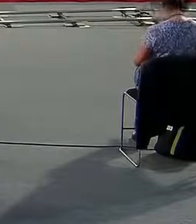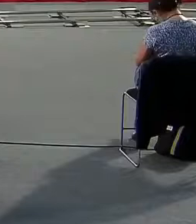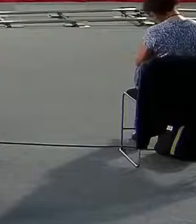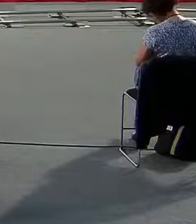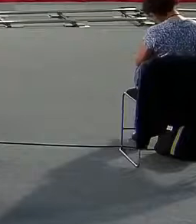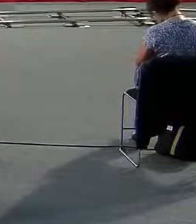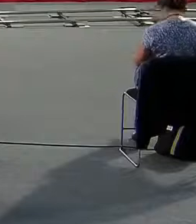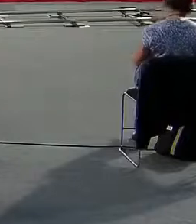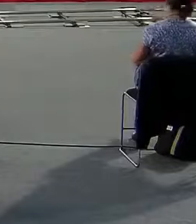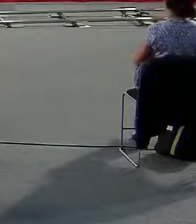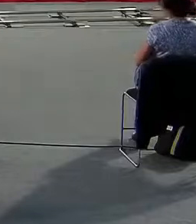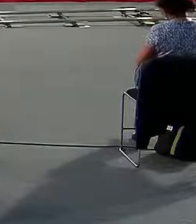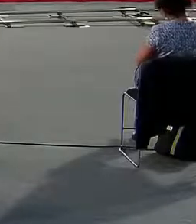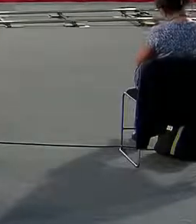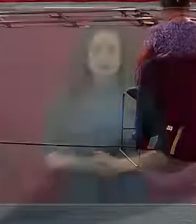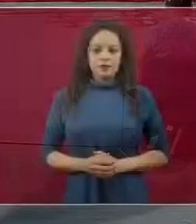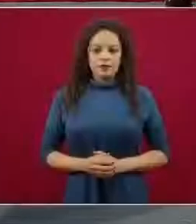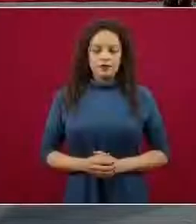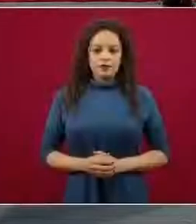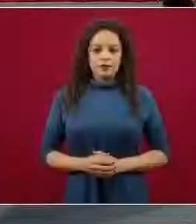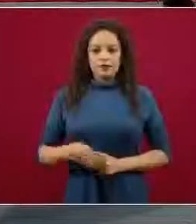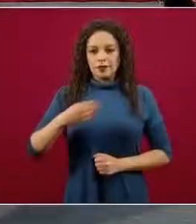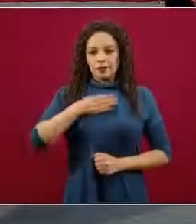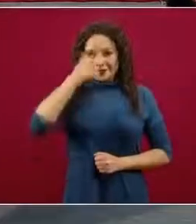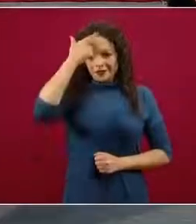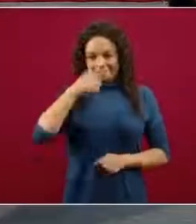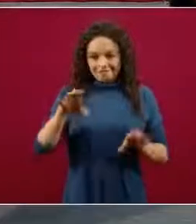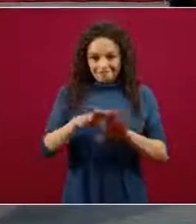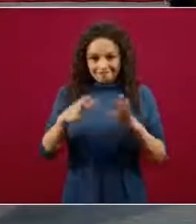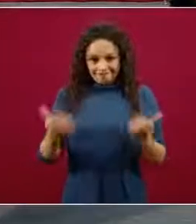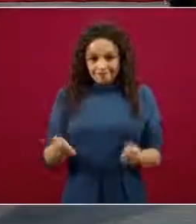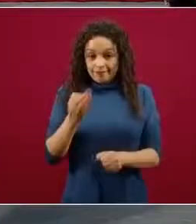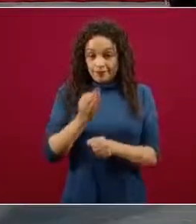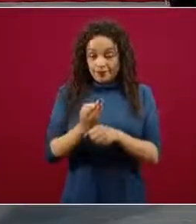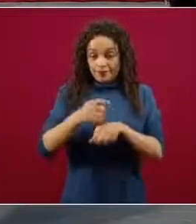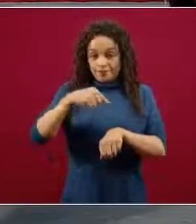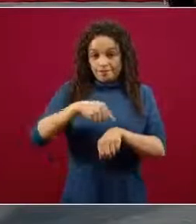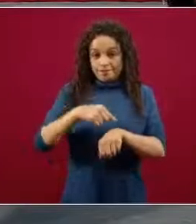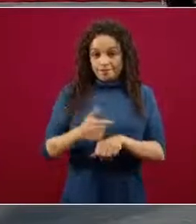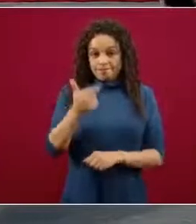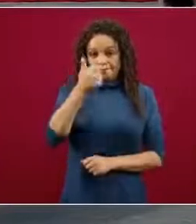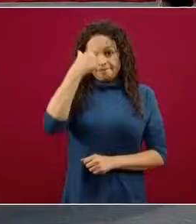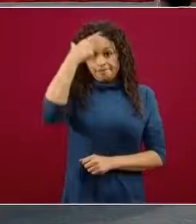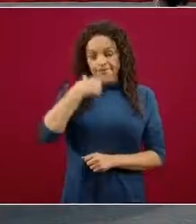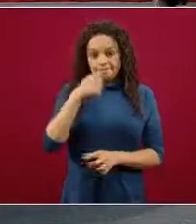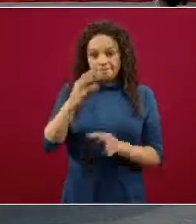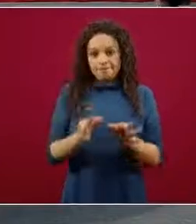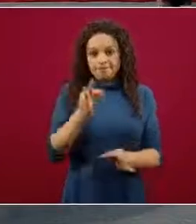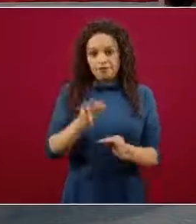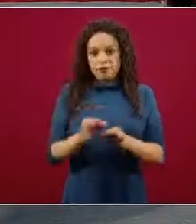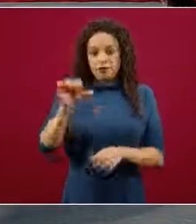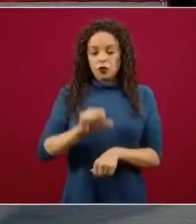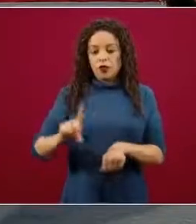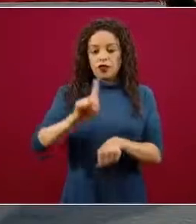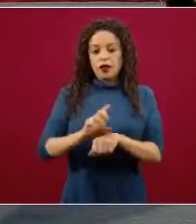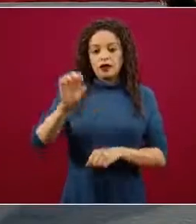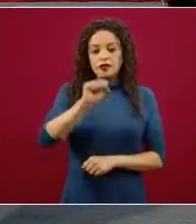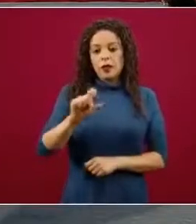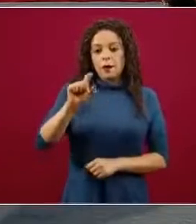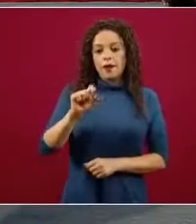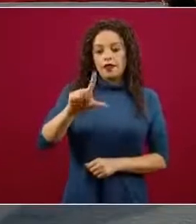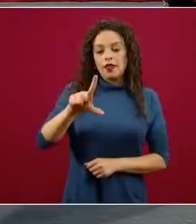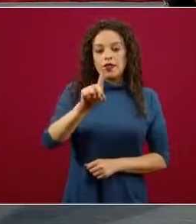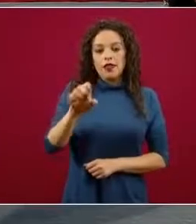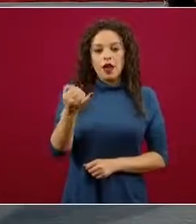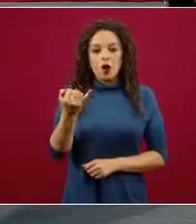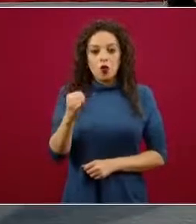¿Cómo están? Buenas noches. Son las 19 horas en punto del sábado 27 de